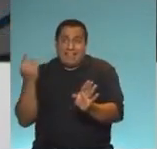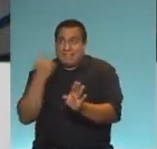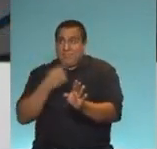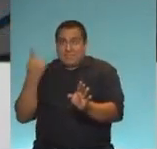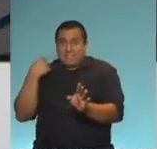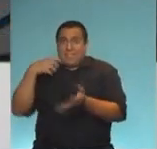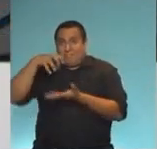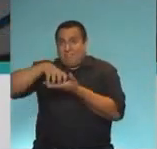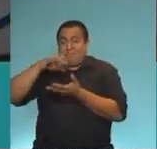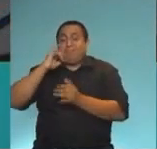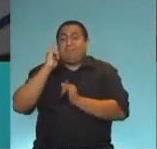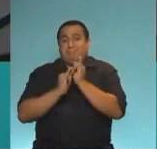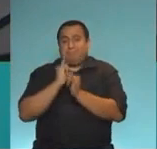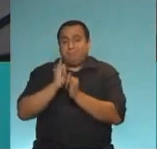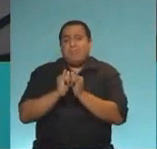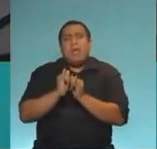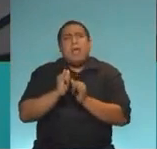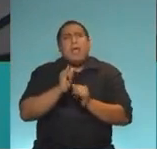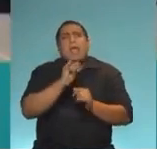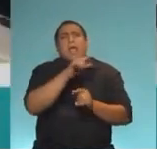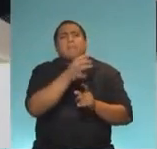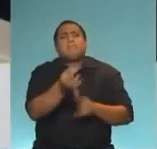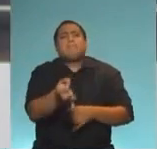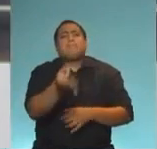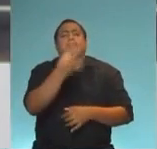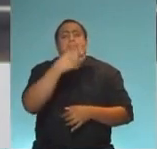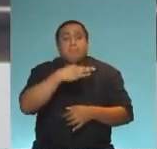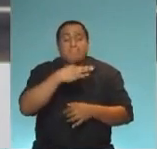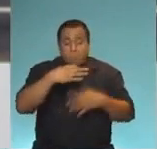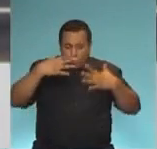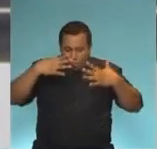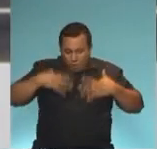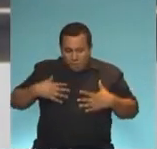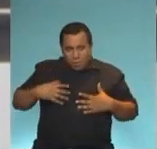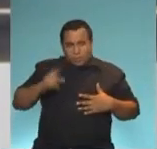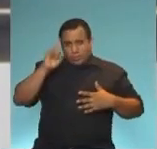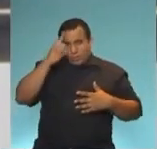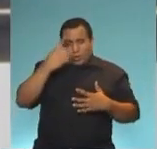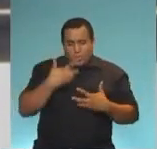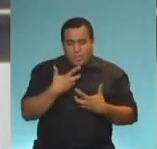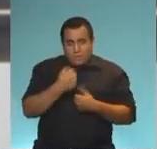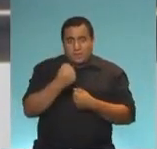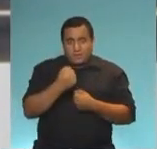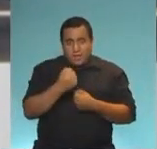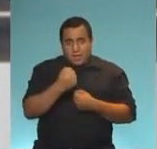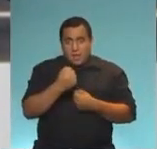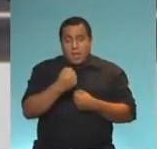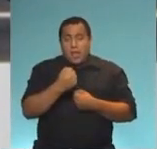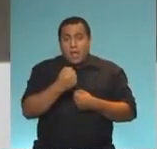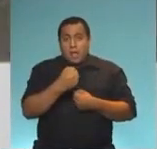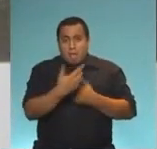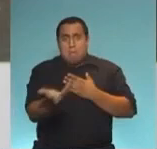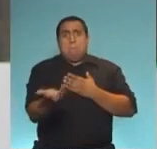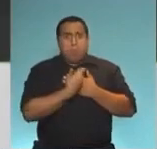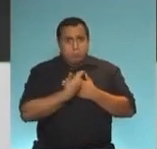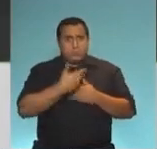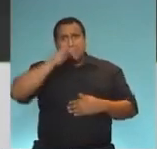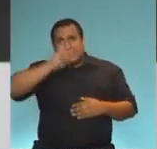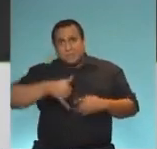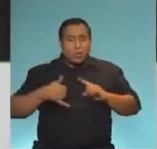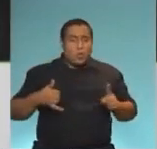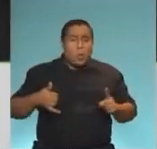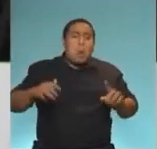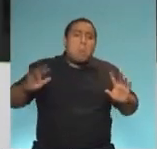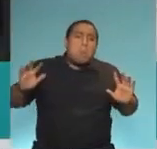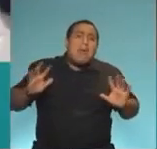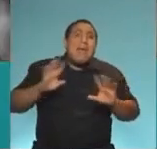pasada, puede o no escapar a estos mecanismos de respuesta inmunológica que tienen los pacientes. Hasta ahora los resultados son